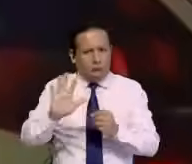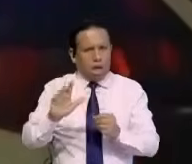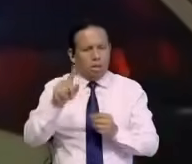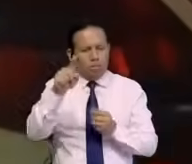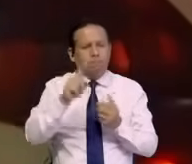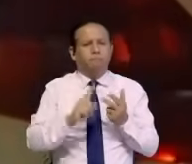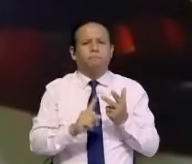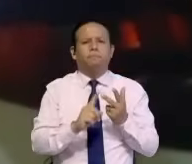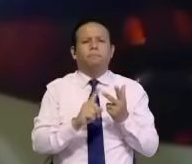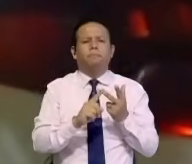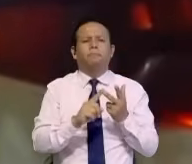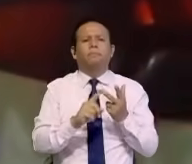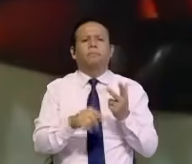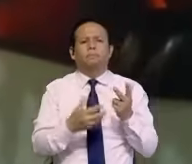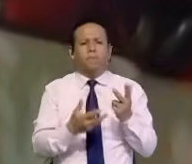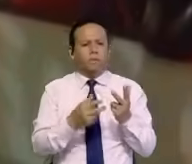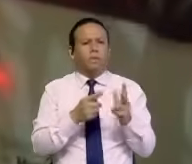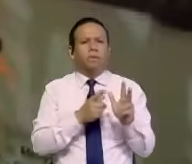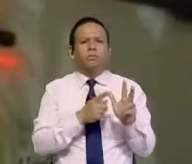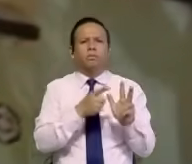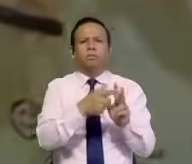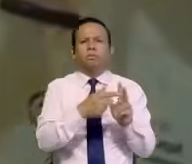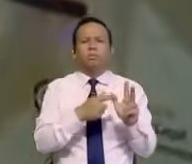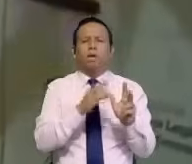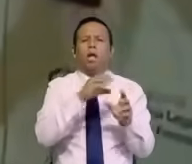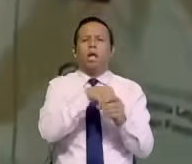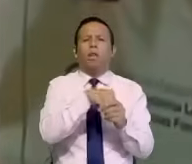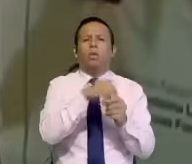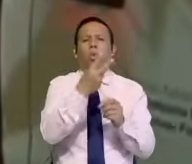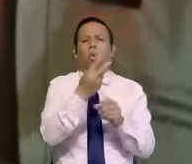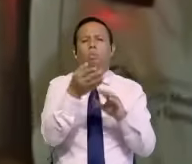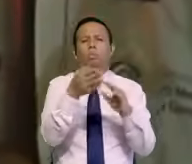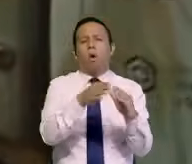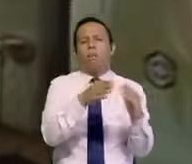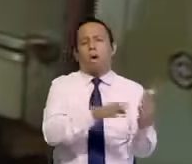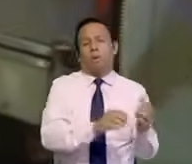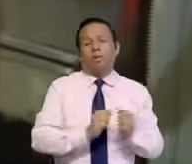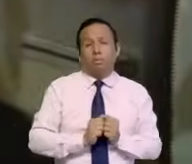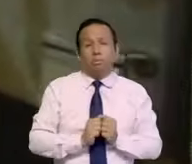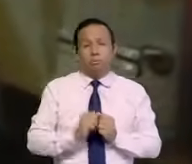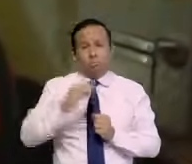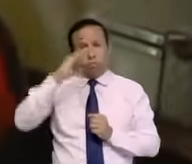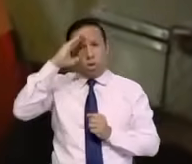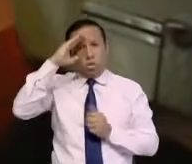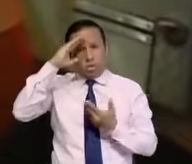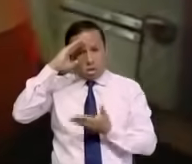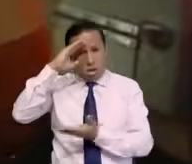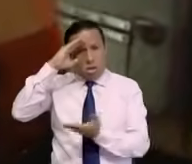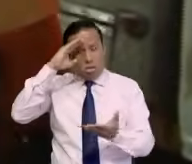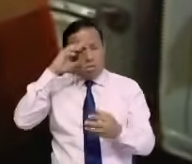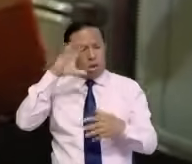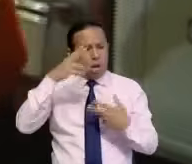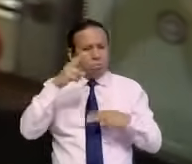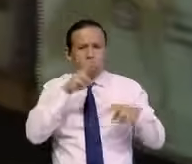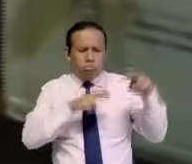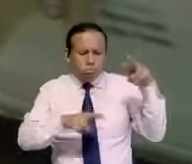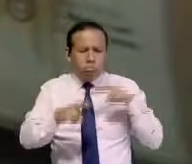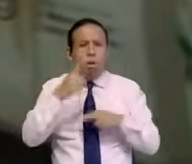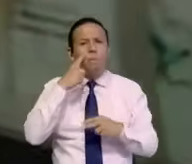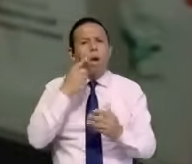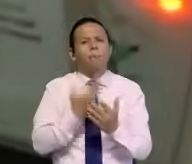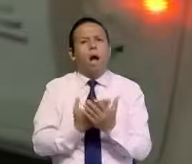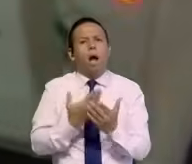igual manera, las dos personas fallecidas se encuentran al interior. Está en este momento policía científica levantando todos los indicios para poder